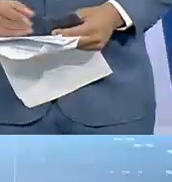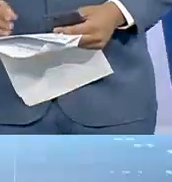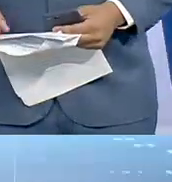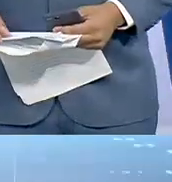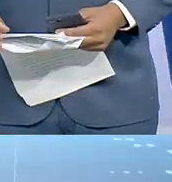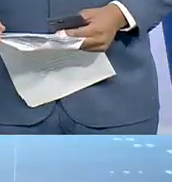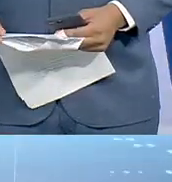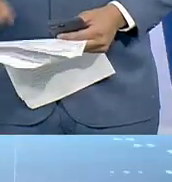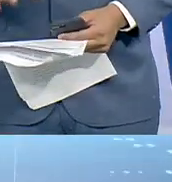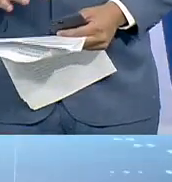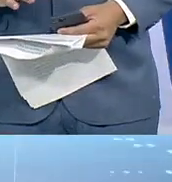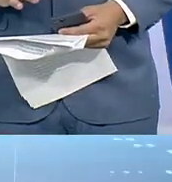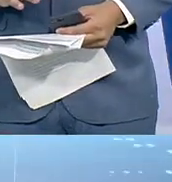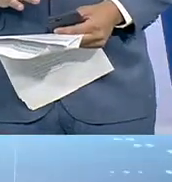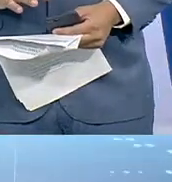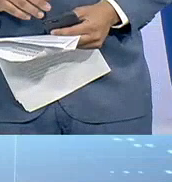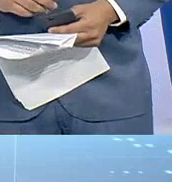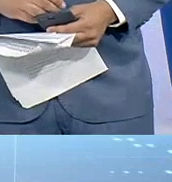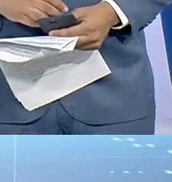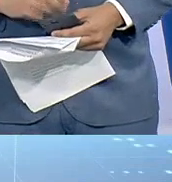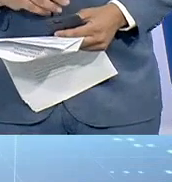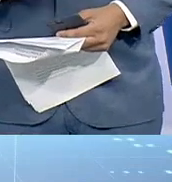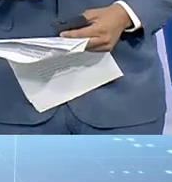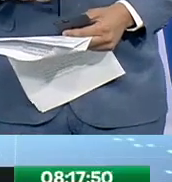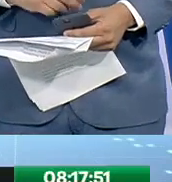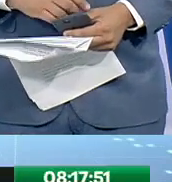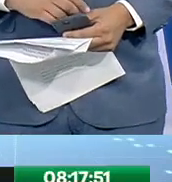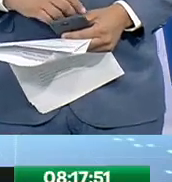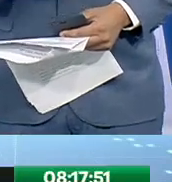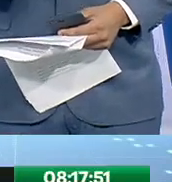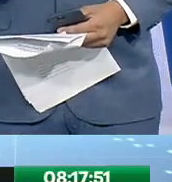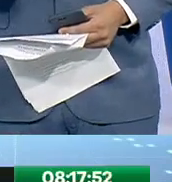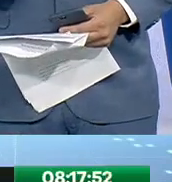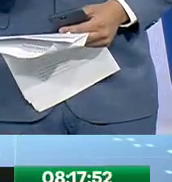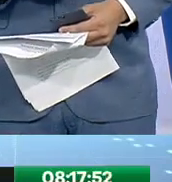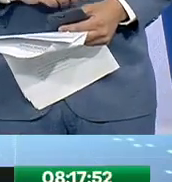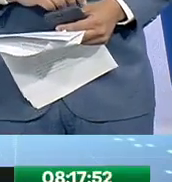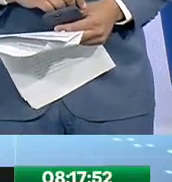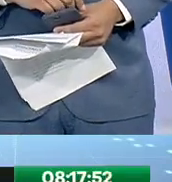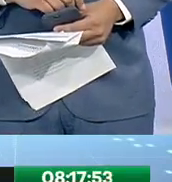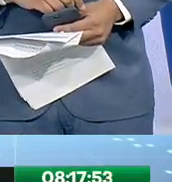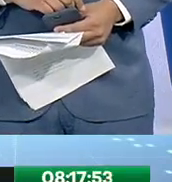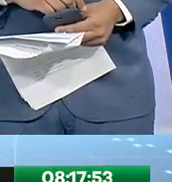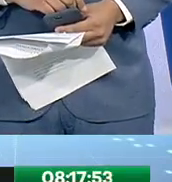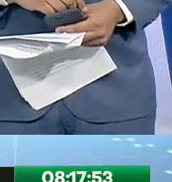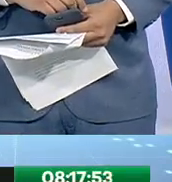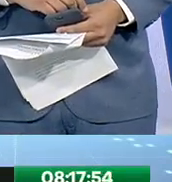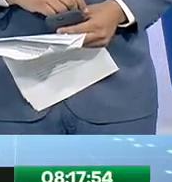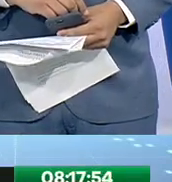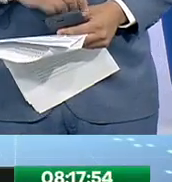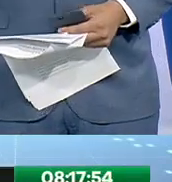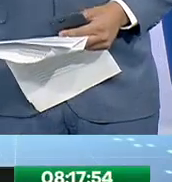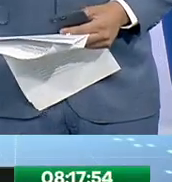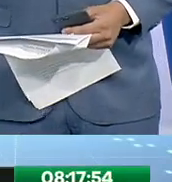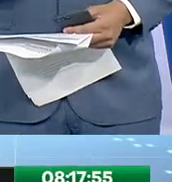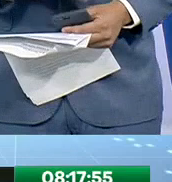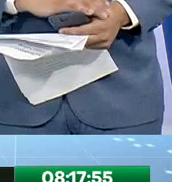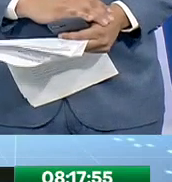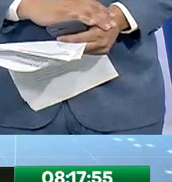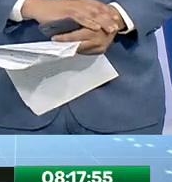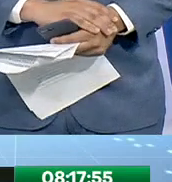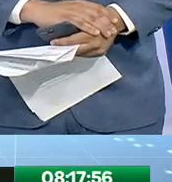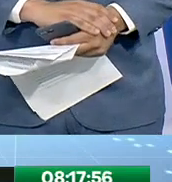Vamos a exteriores, donde tenemos a nuestros compañeros. Está Pilar y también está Charlie. Vamos en primer lugar con Pilar, y de ahí nos